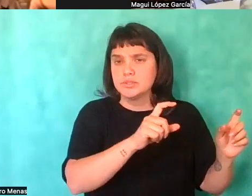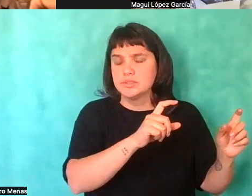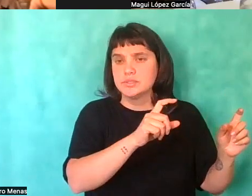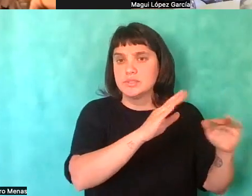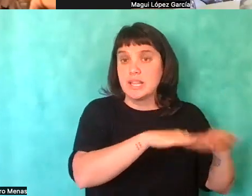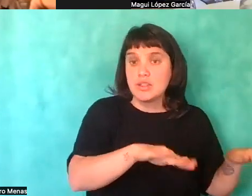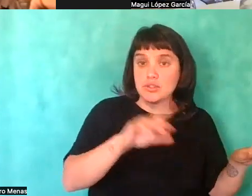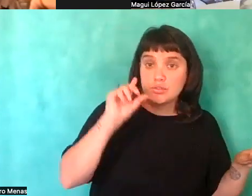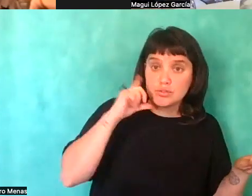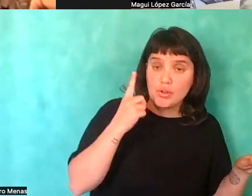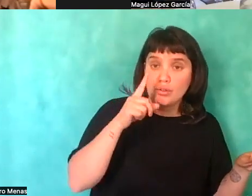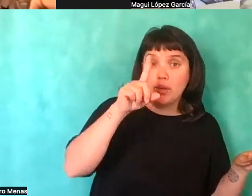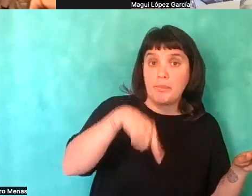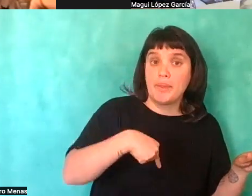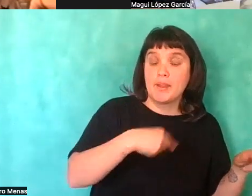sordas?